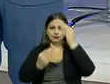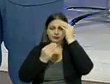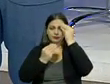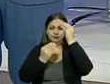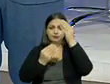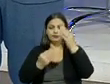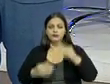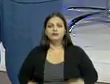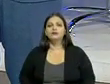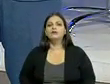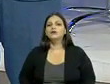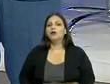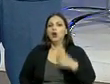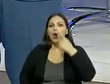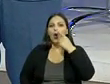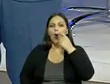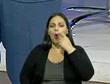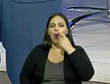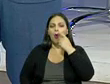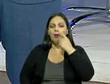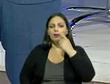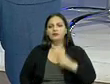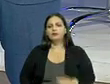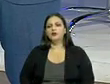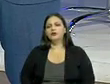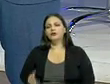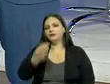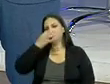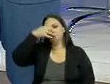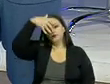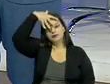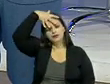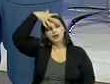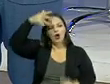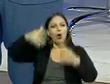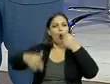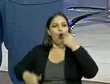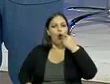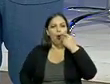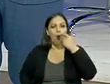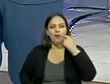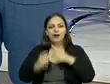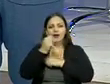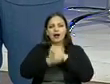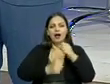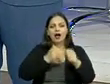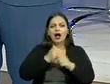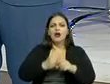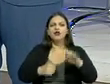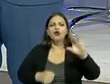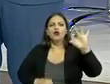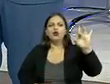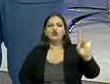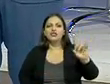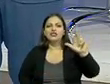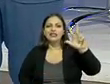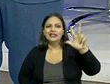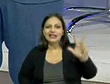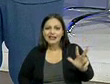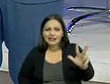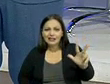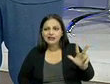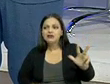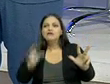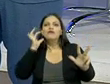su esposa con varias puñaladas, esto en Santo Domingo de Los Áchilas. El hombre luego habría tomado veneno. Ambos